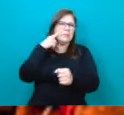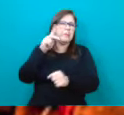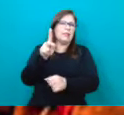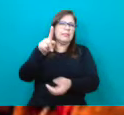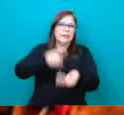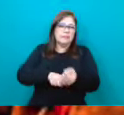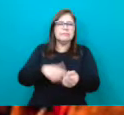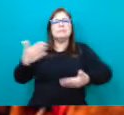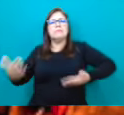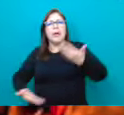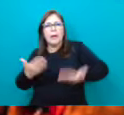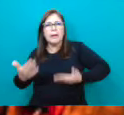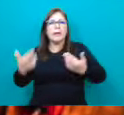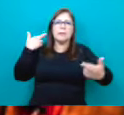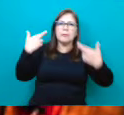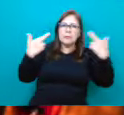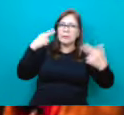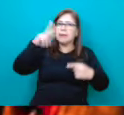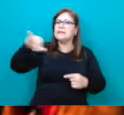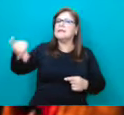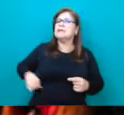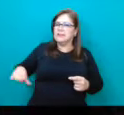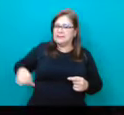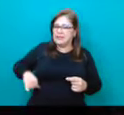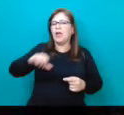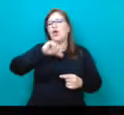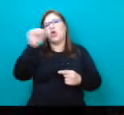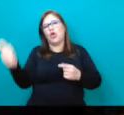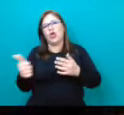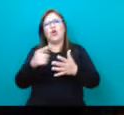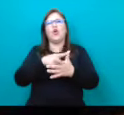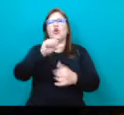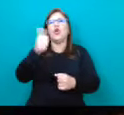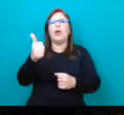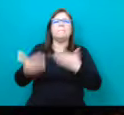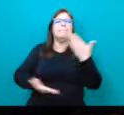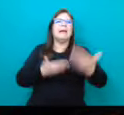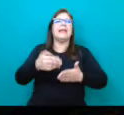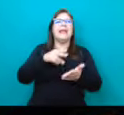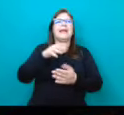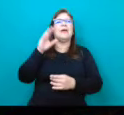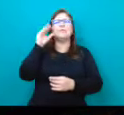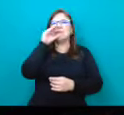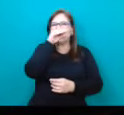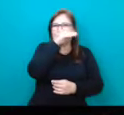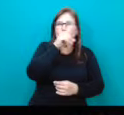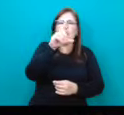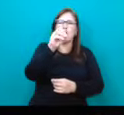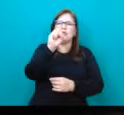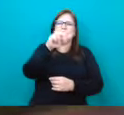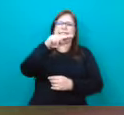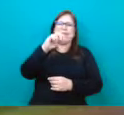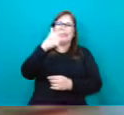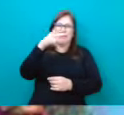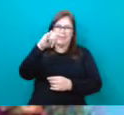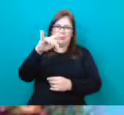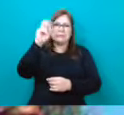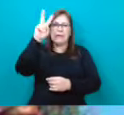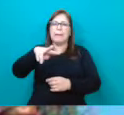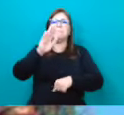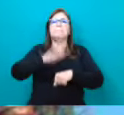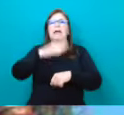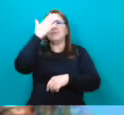sonidos que emiten los danzantes. Muy interesante. Luego está la danza de los negritos, que es una de las más populares